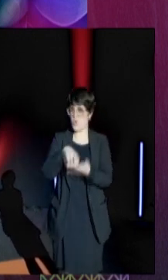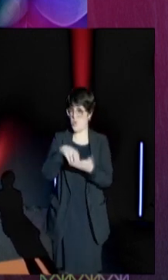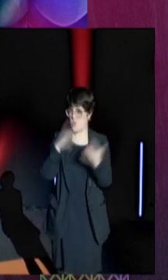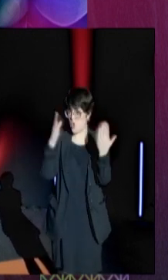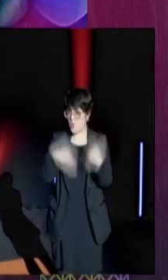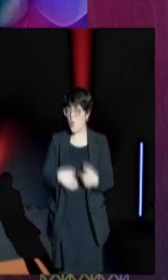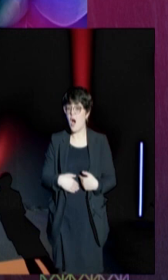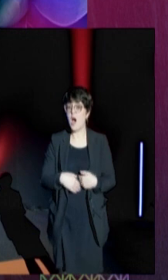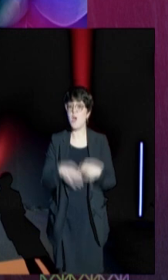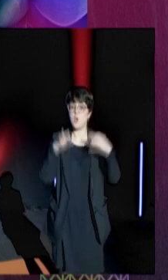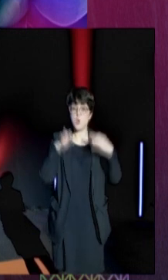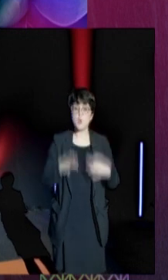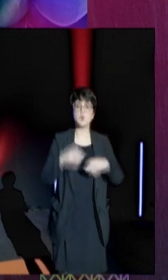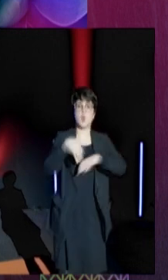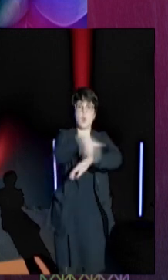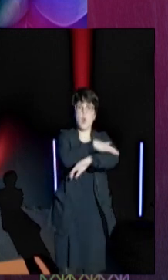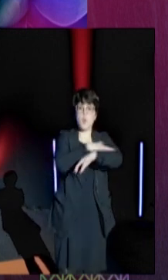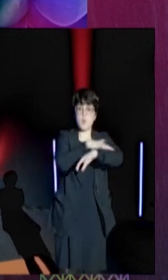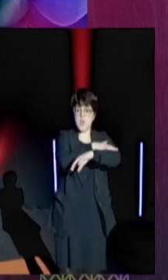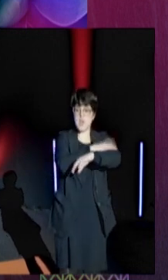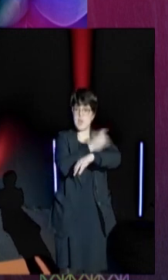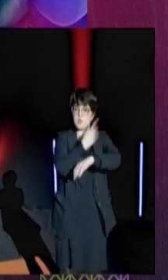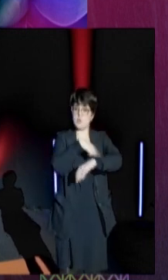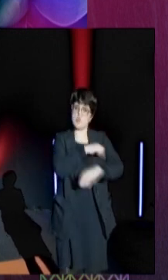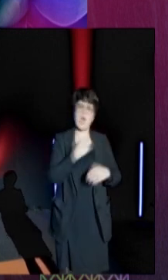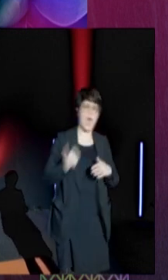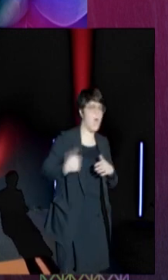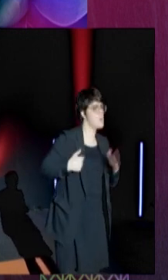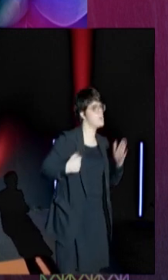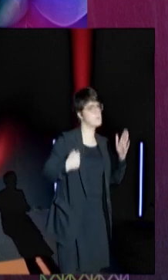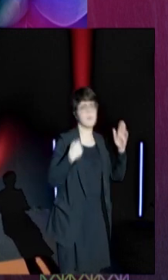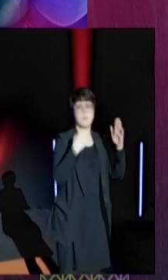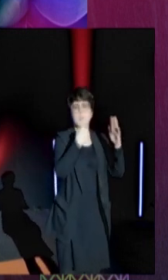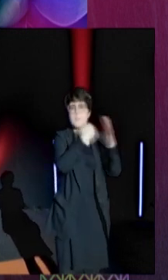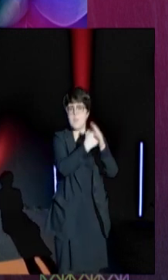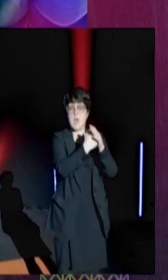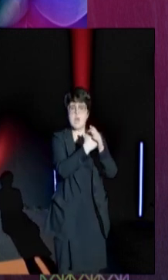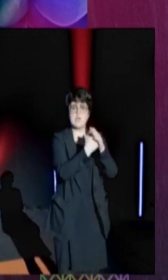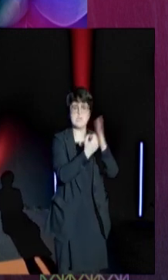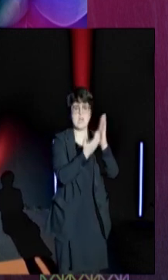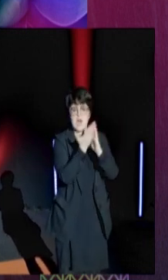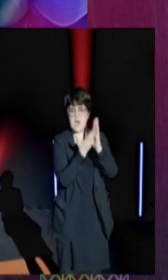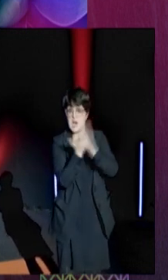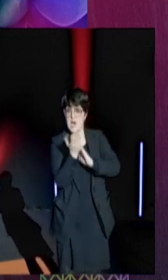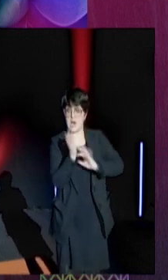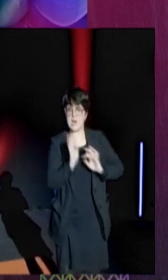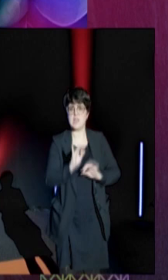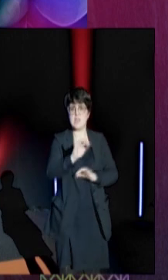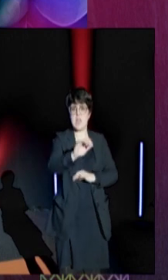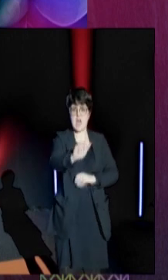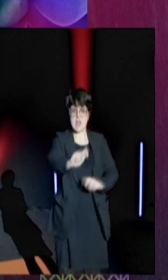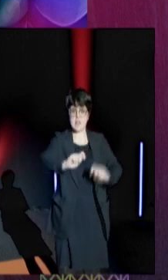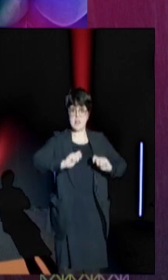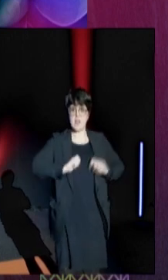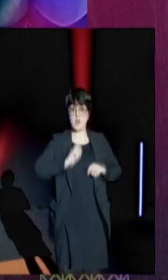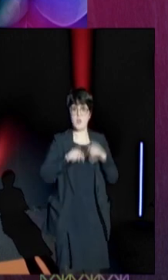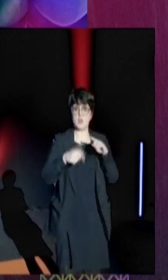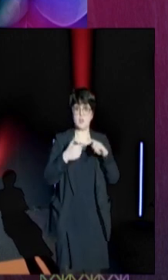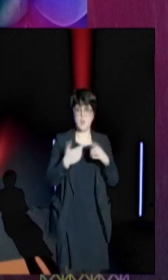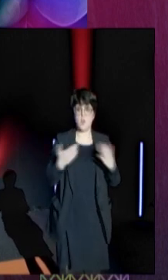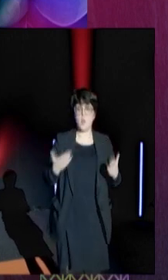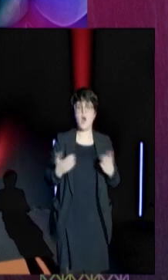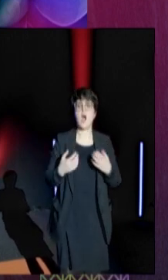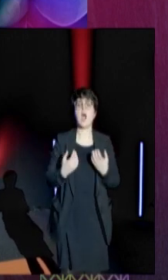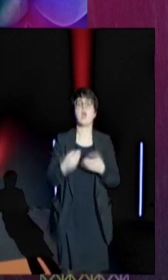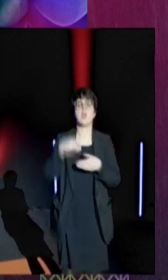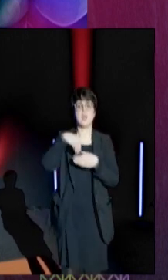que desde los gobiernos tenemos que explotar al máximo las posibilidades que genera la Inteligencia artificial para el crecimiento económico